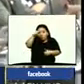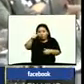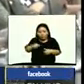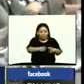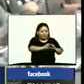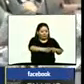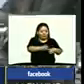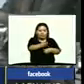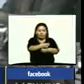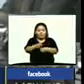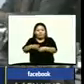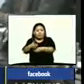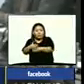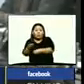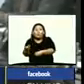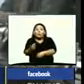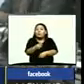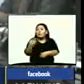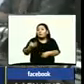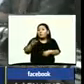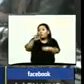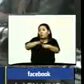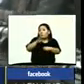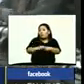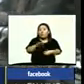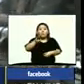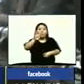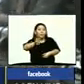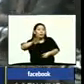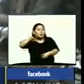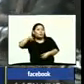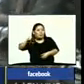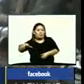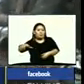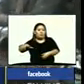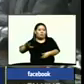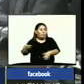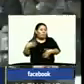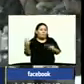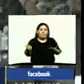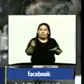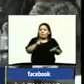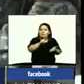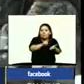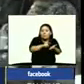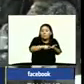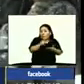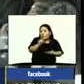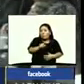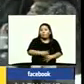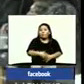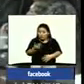fracciones, para esto se necesitan únicamente 43 votos, porque no se va a aprobar deuda en este caso. ¿No es así, Tatiana?